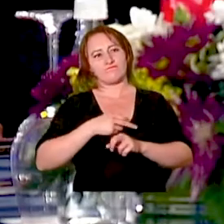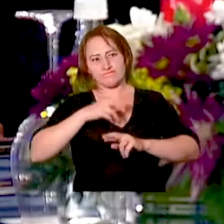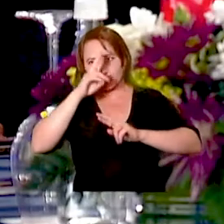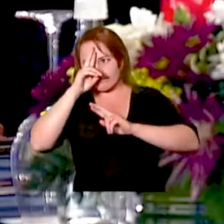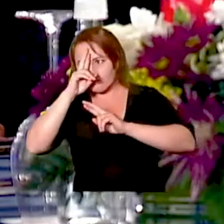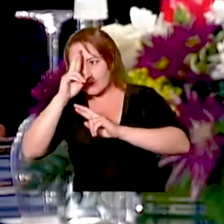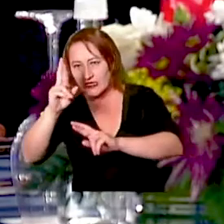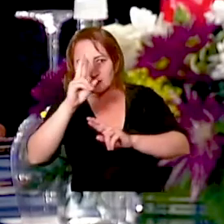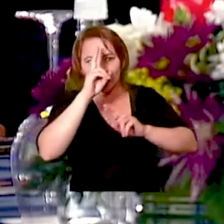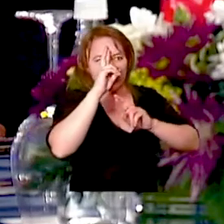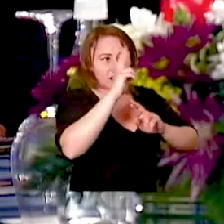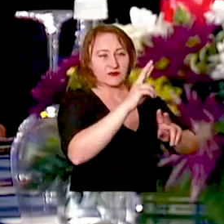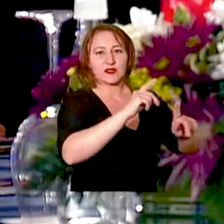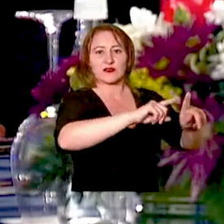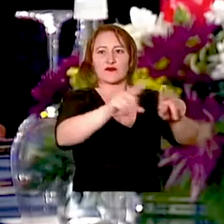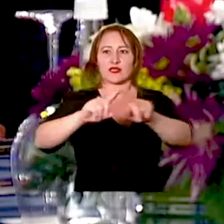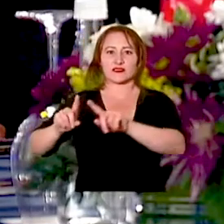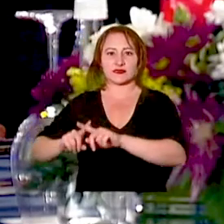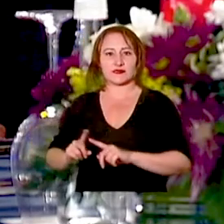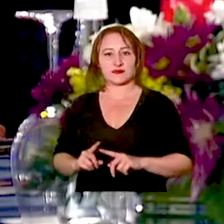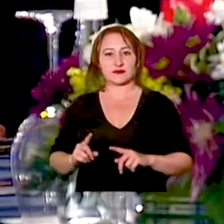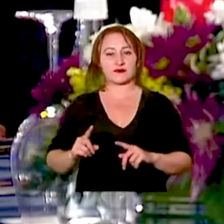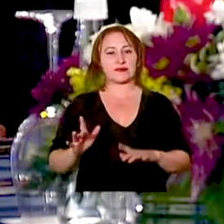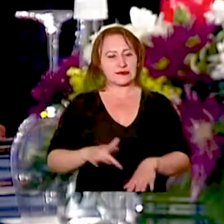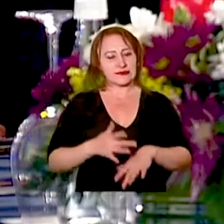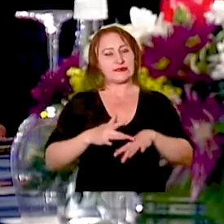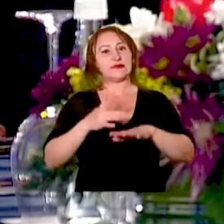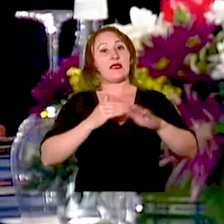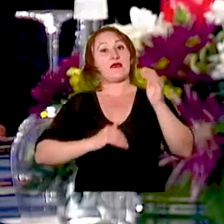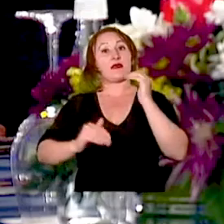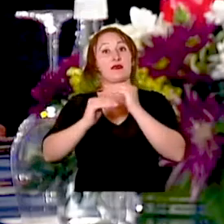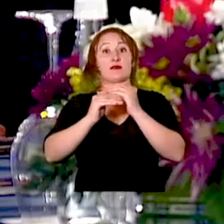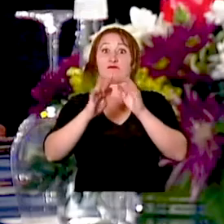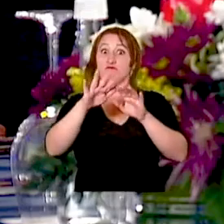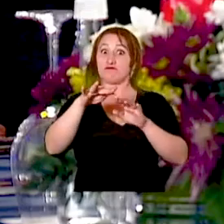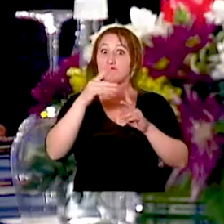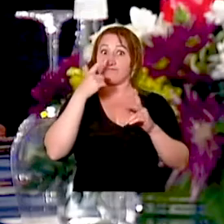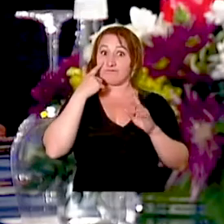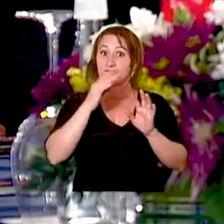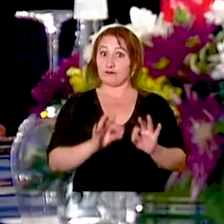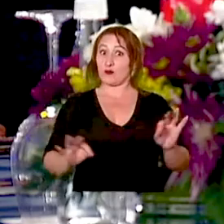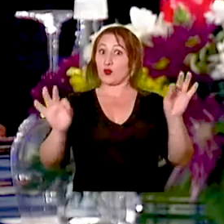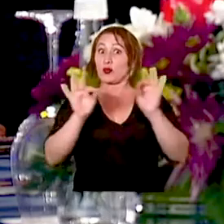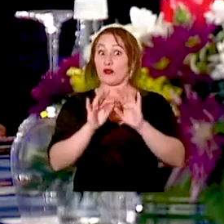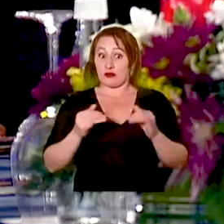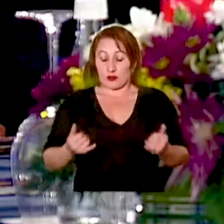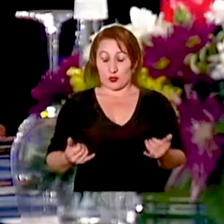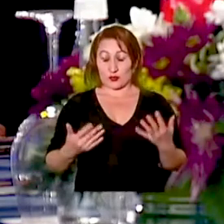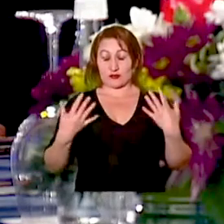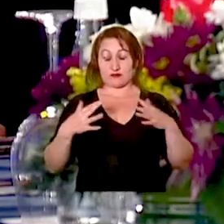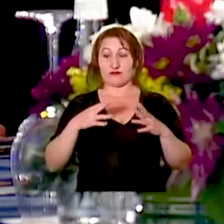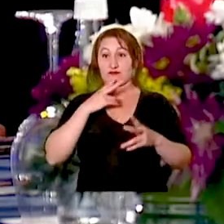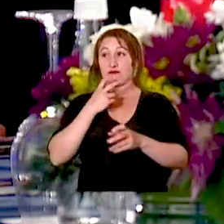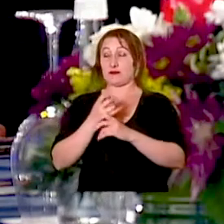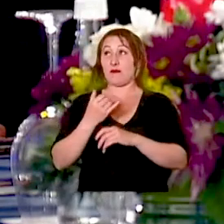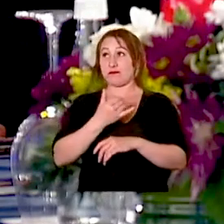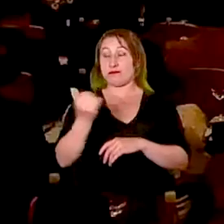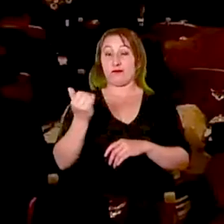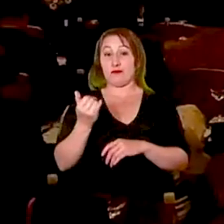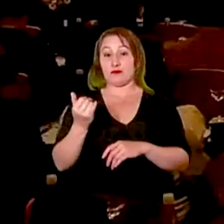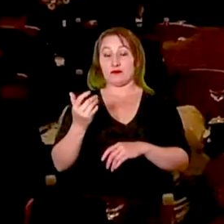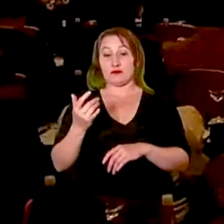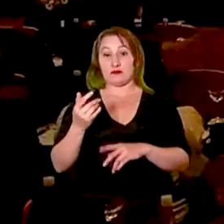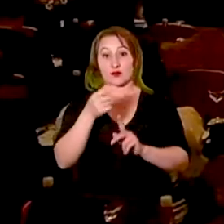por las diferencias, promoviendo la equidad y algo importante en estas épocas tan convulsionadas.